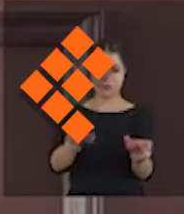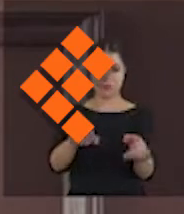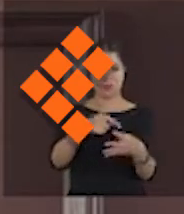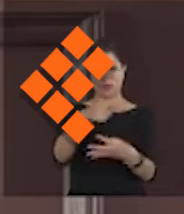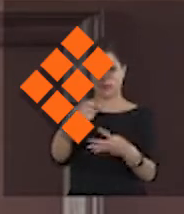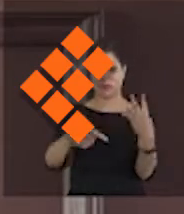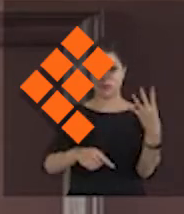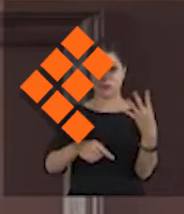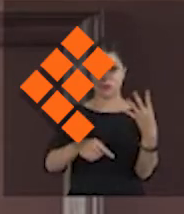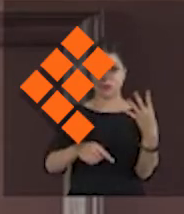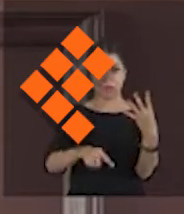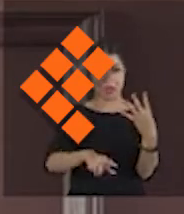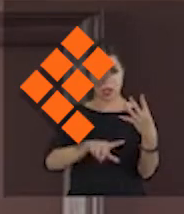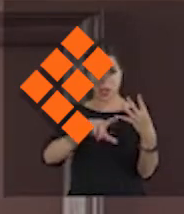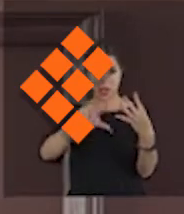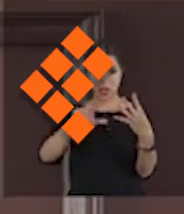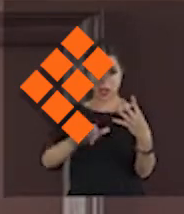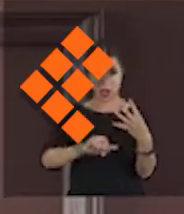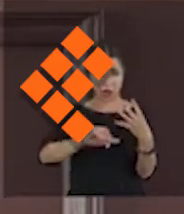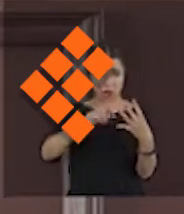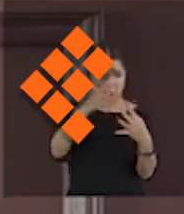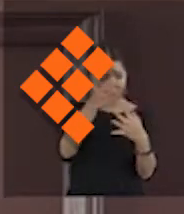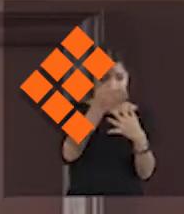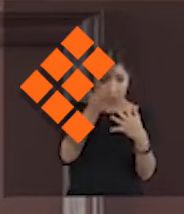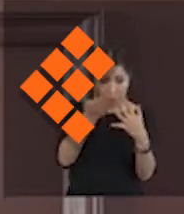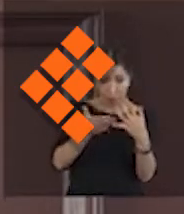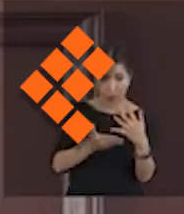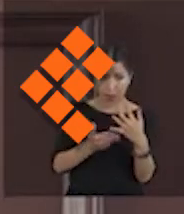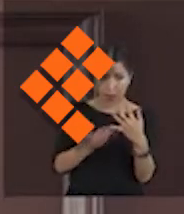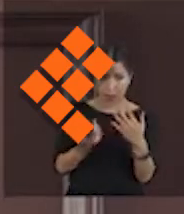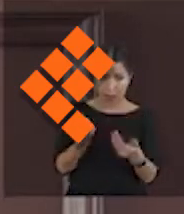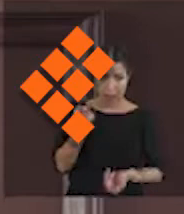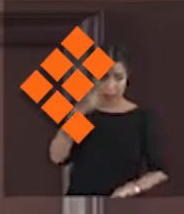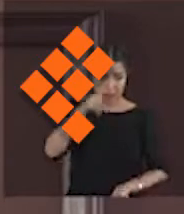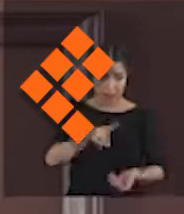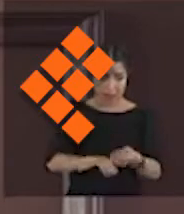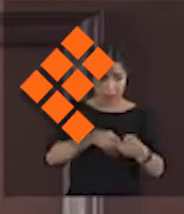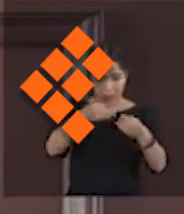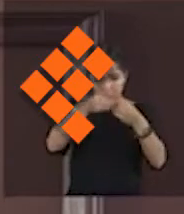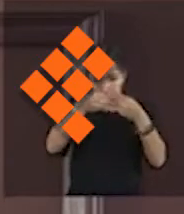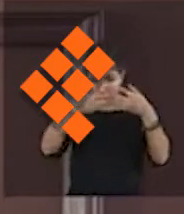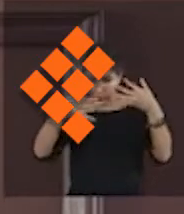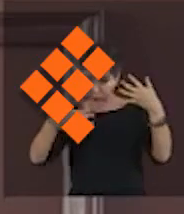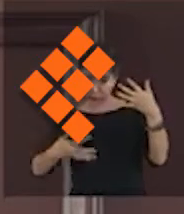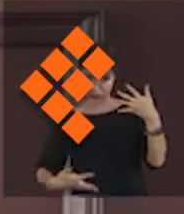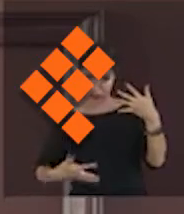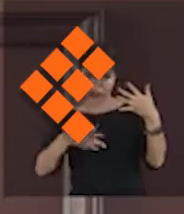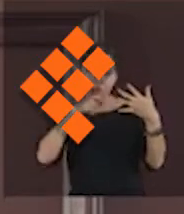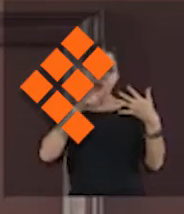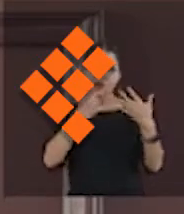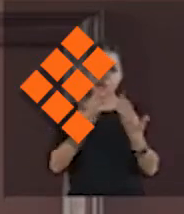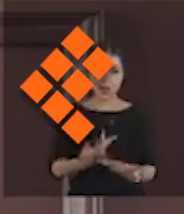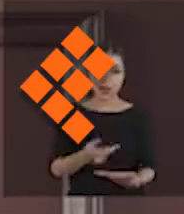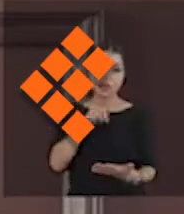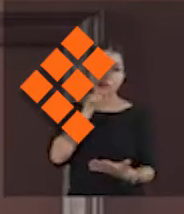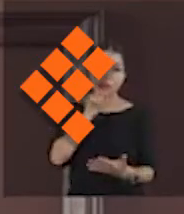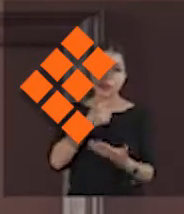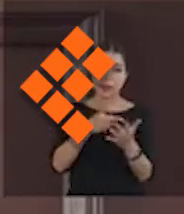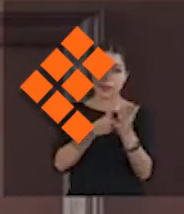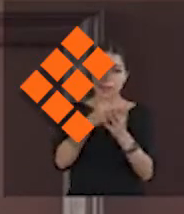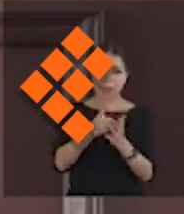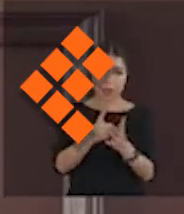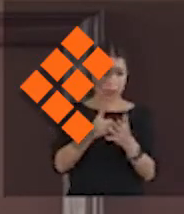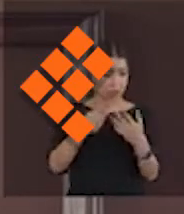derivan garantías individuales, pero también de ahí se derivan pues programas de gobierno que deben